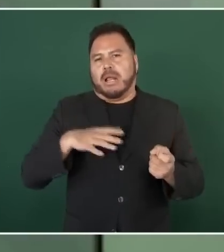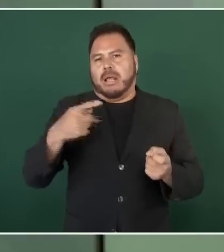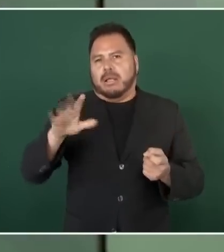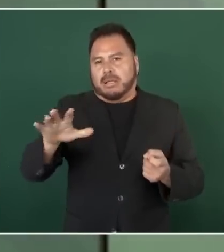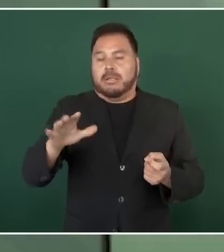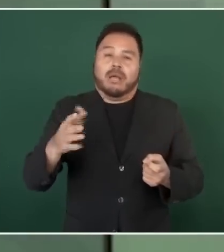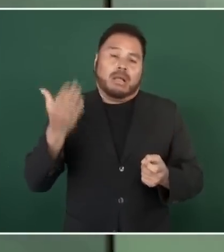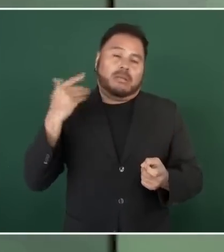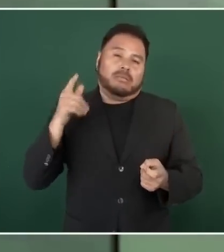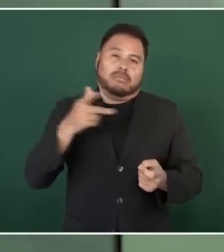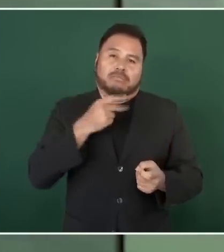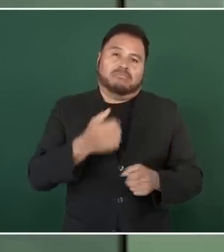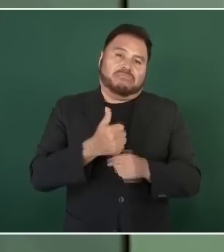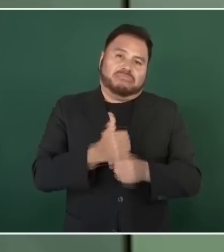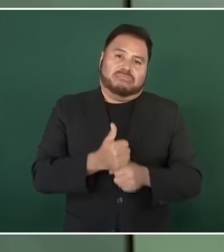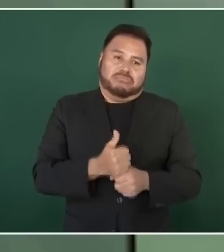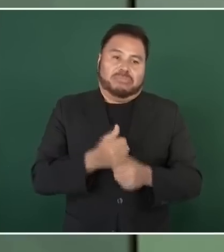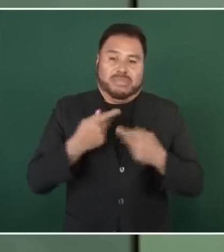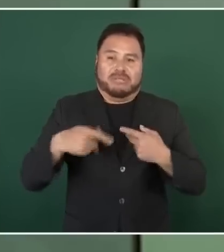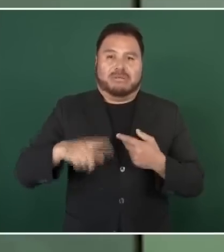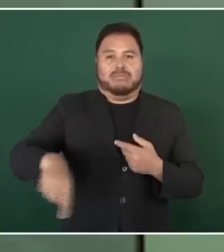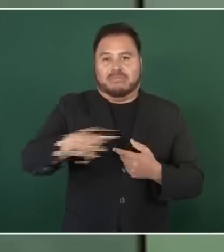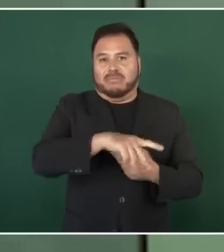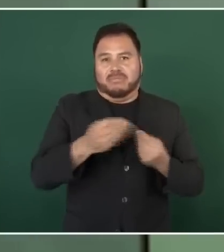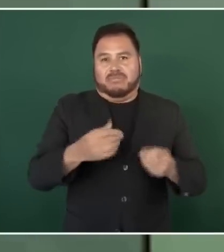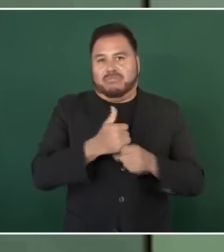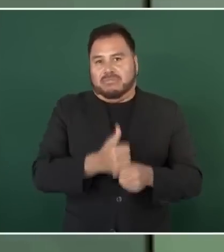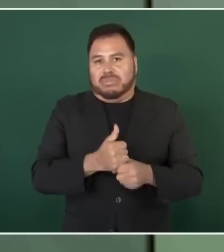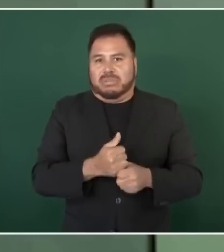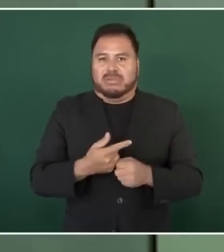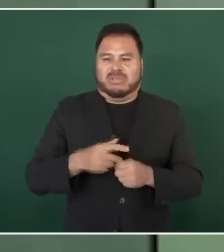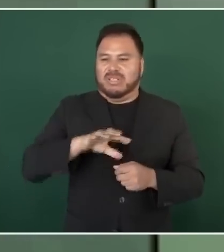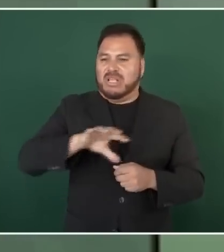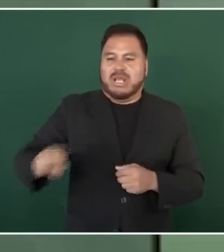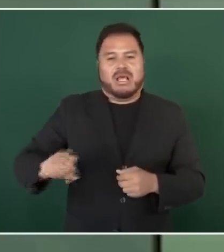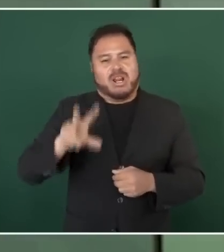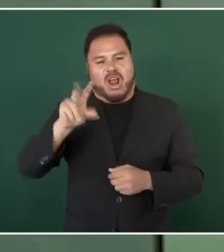sufrió mucho el pueblo, hubo represión,